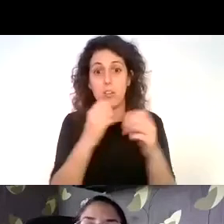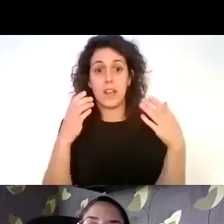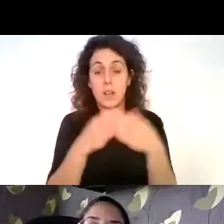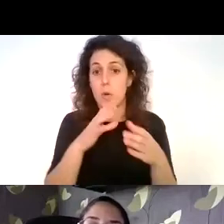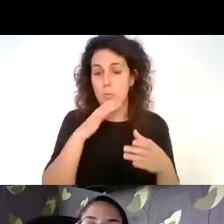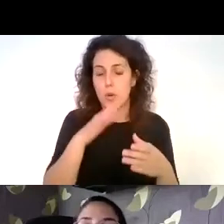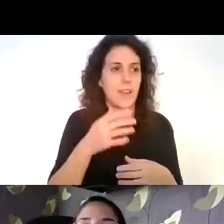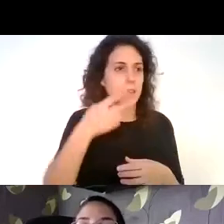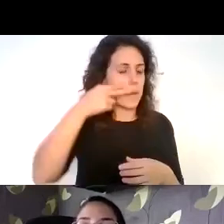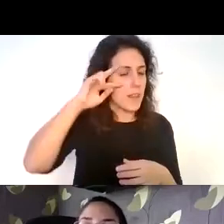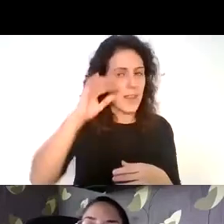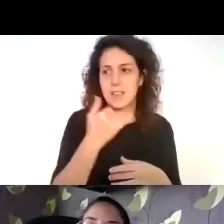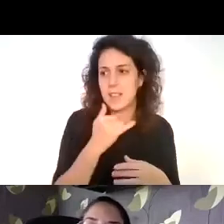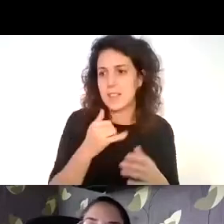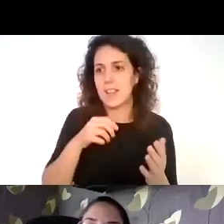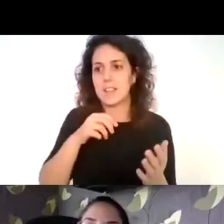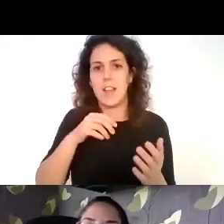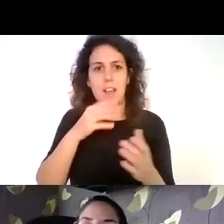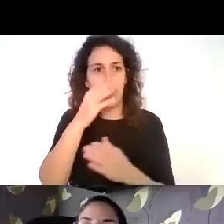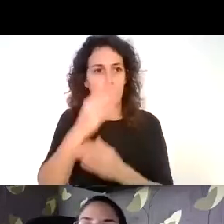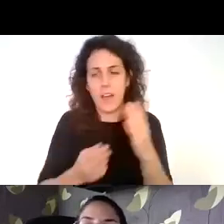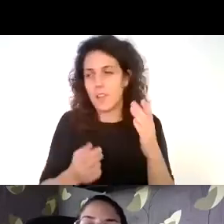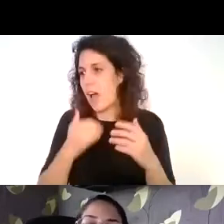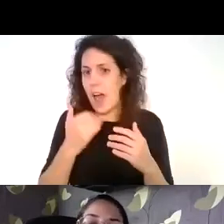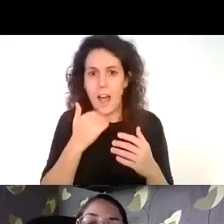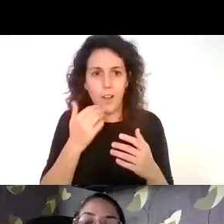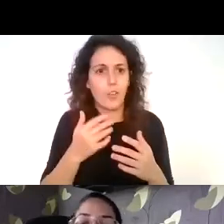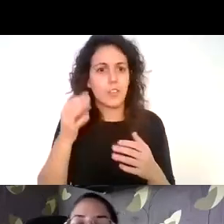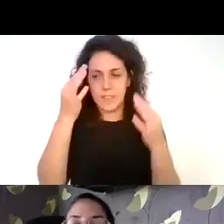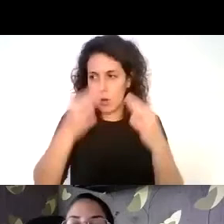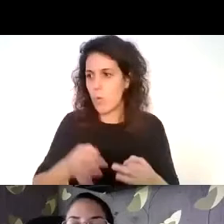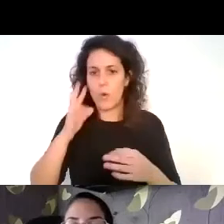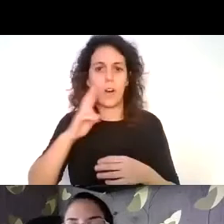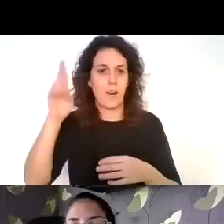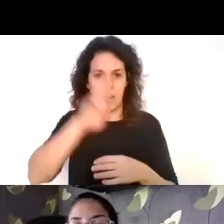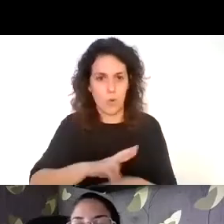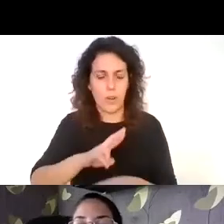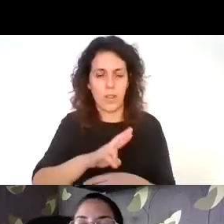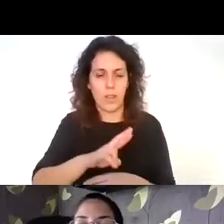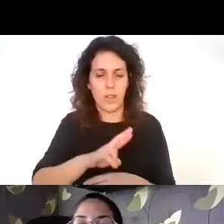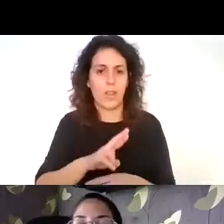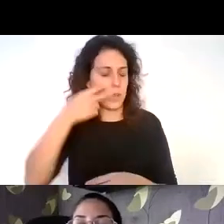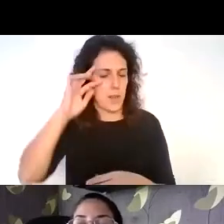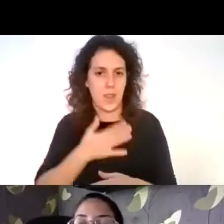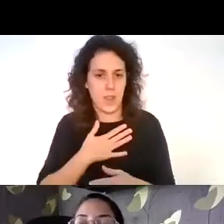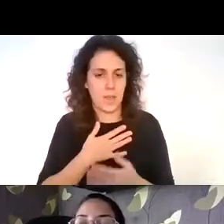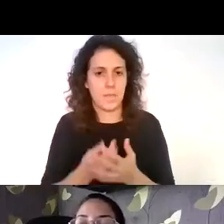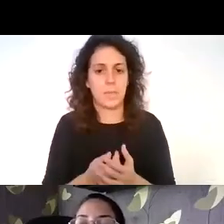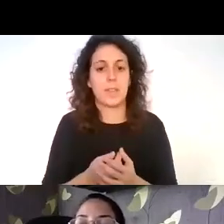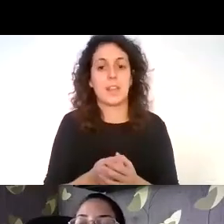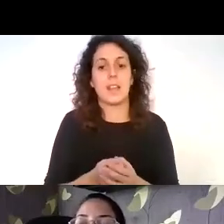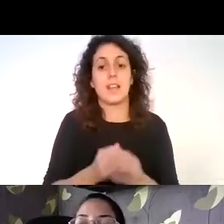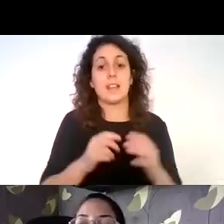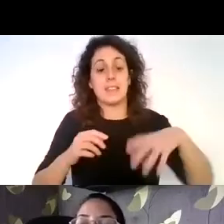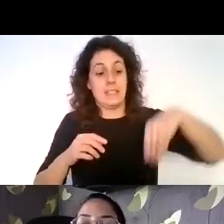vivencias, chistes y tropiezos que seguro serán recordados entre las mejores experiencias. Cuando se llega a la tan esperada cima,